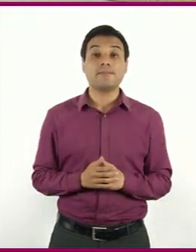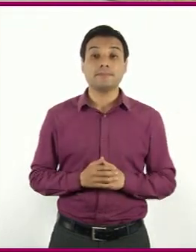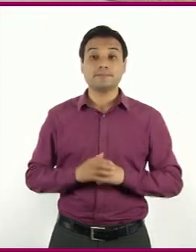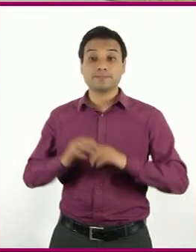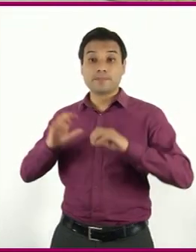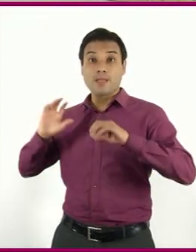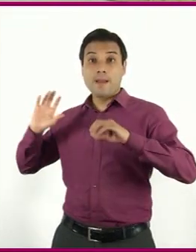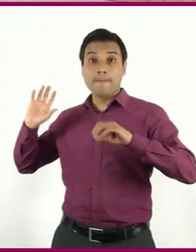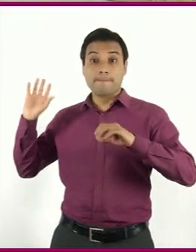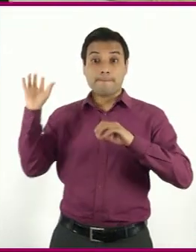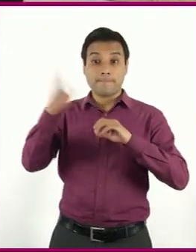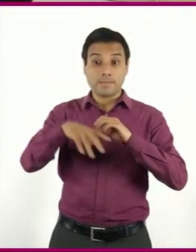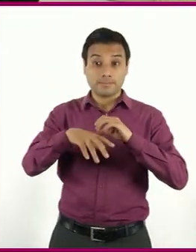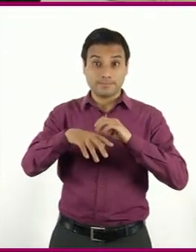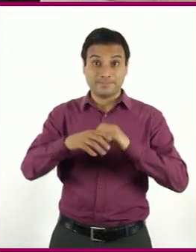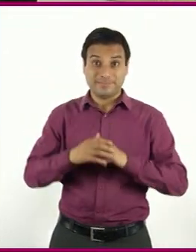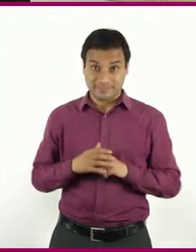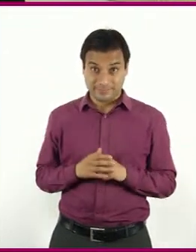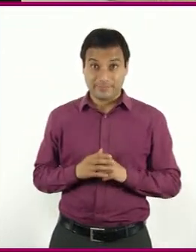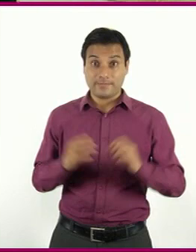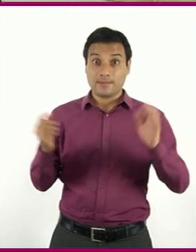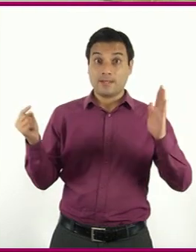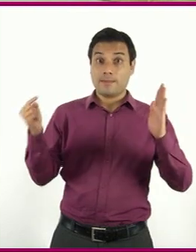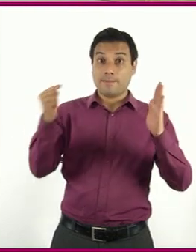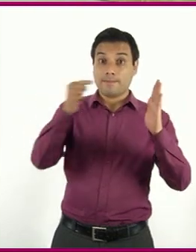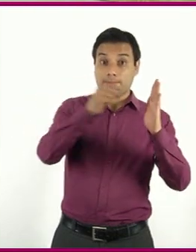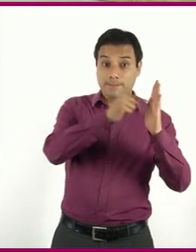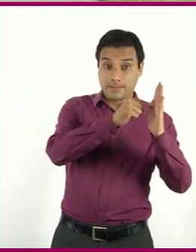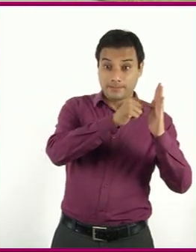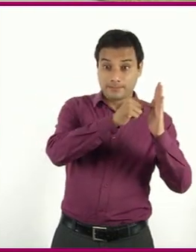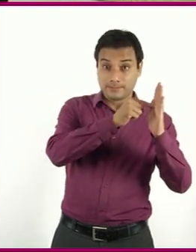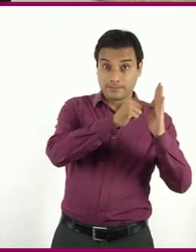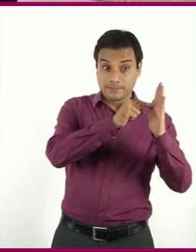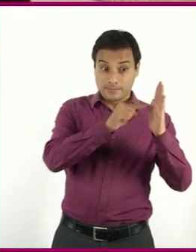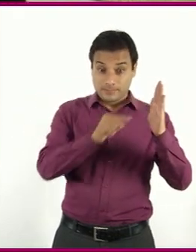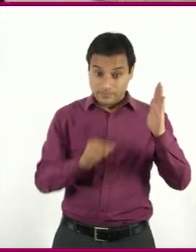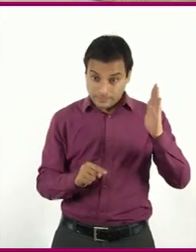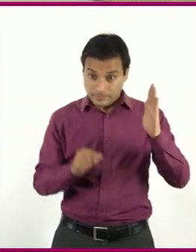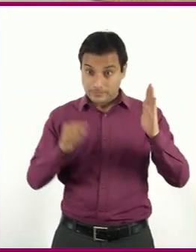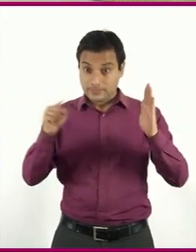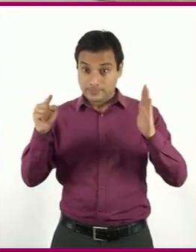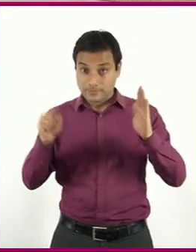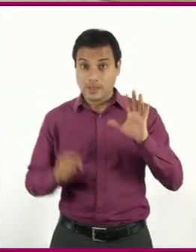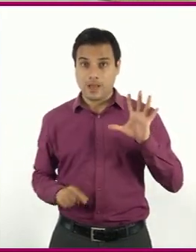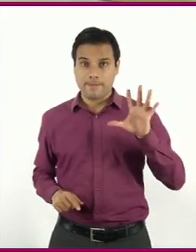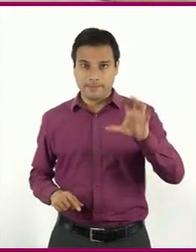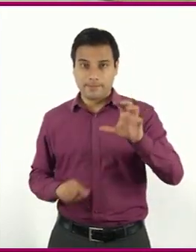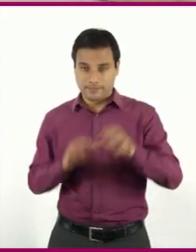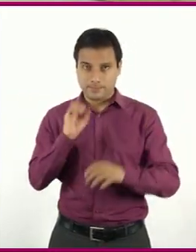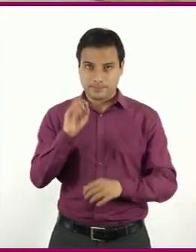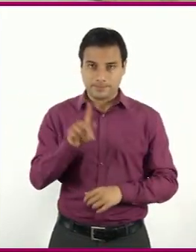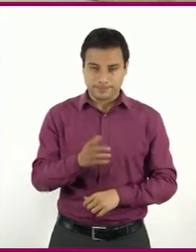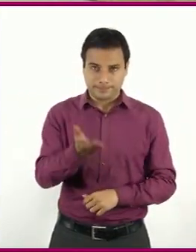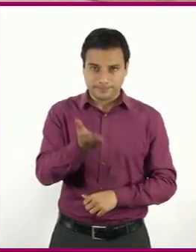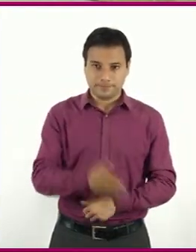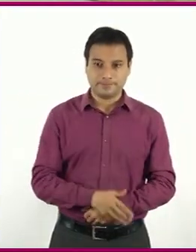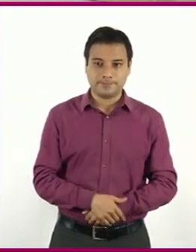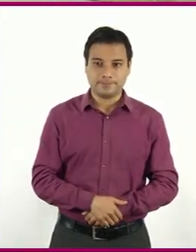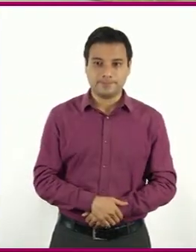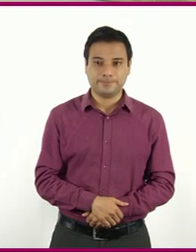cacharla, tiene que dar un bote en el piso. Muy bien. Y cachamos con la otra mano. Con la otra mano, exactamente.